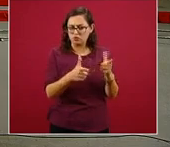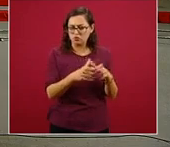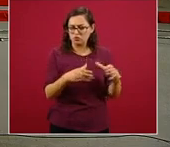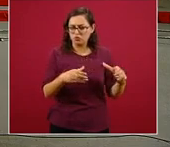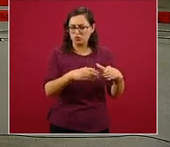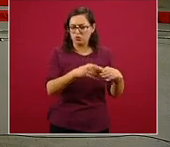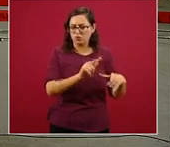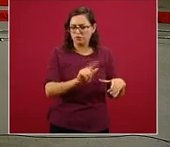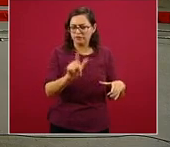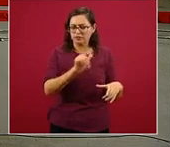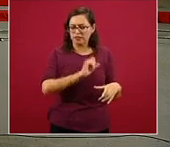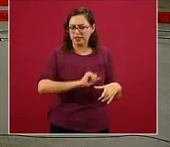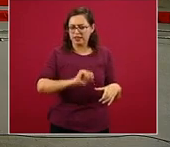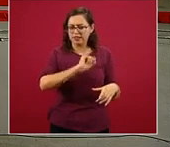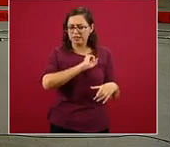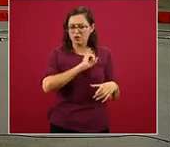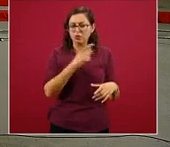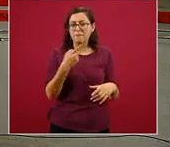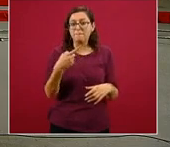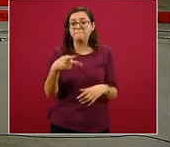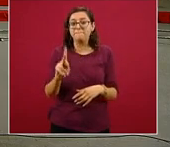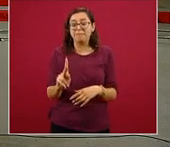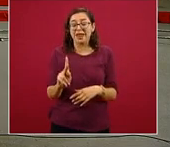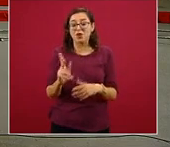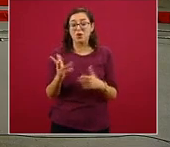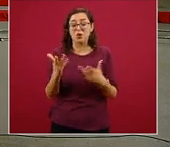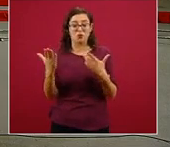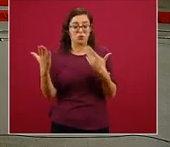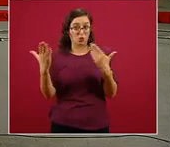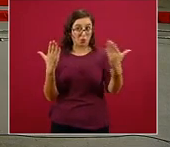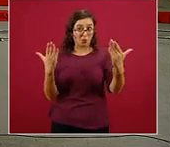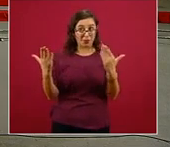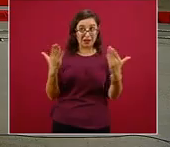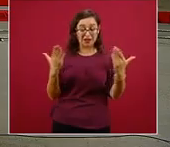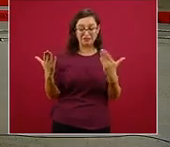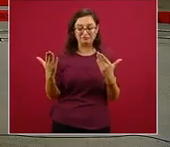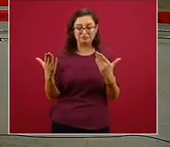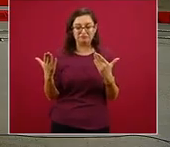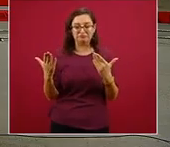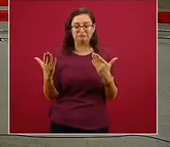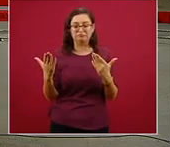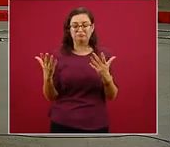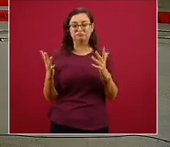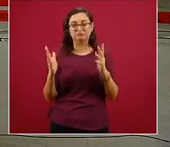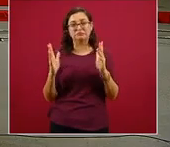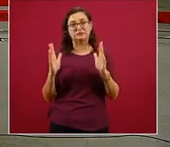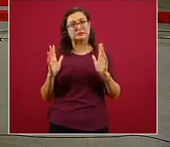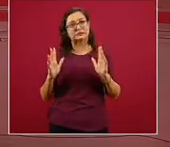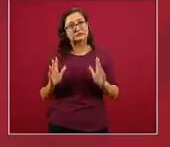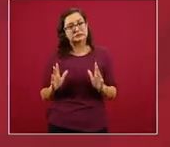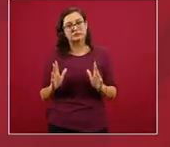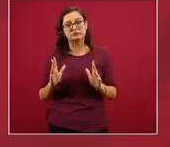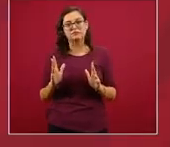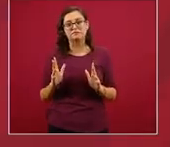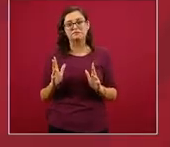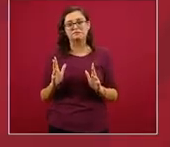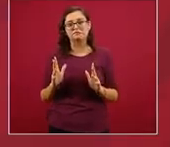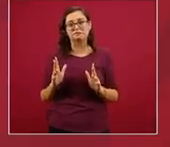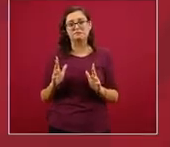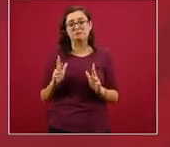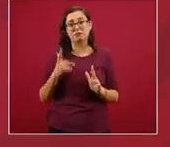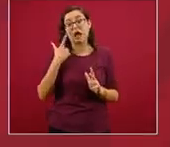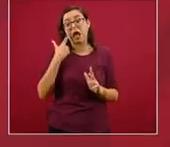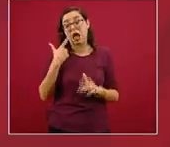salud. Sin embargo, más allá de las comparaciones que pudieran haber también en estos aspectos, y son datos que en su momento habría